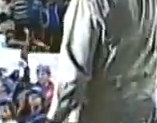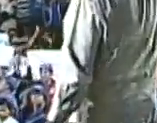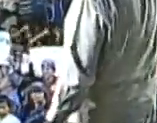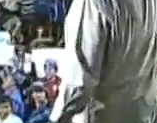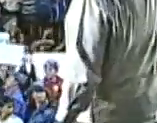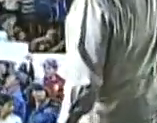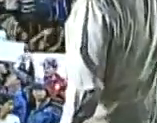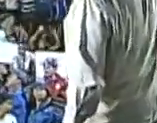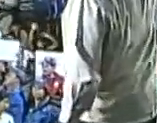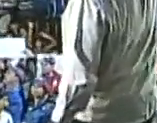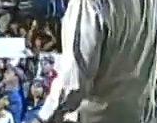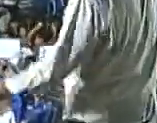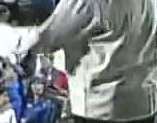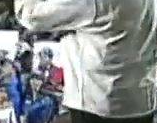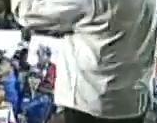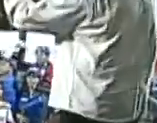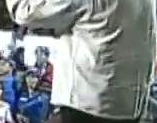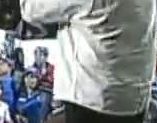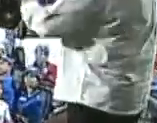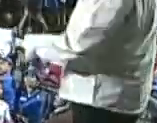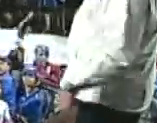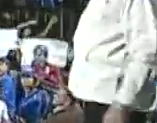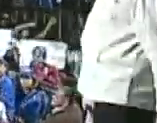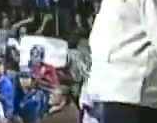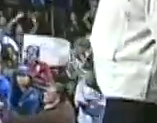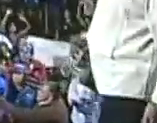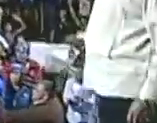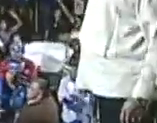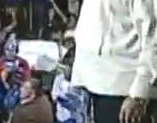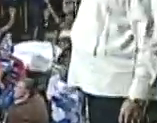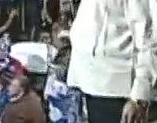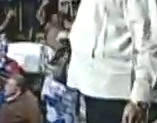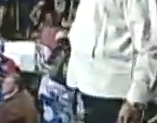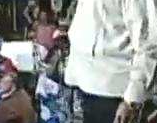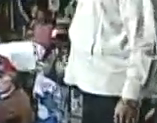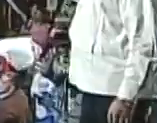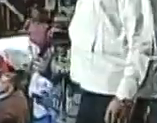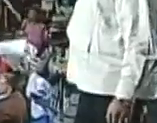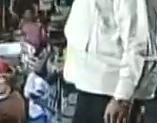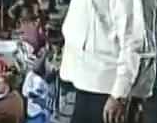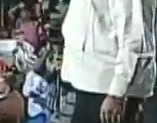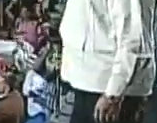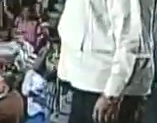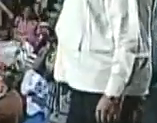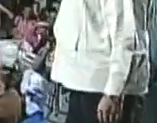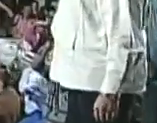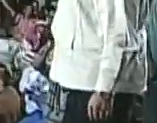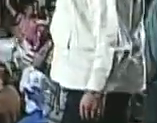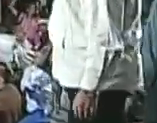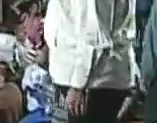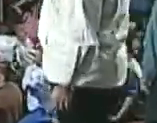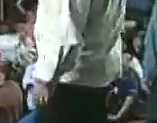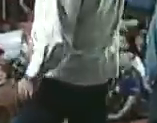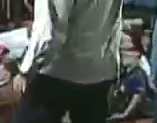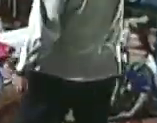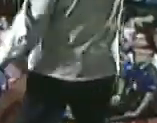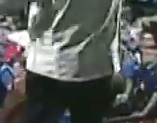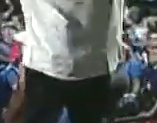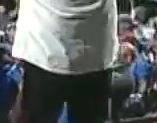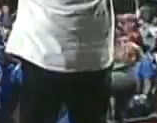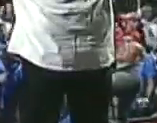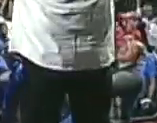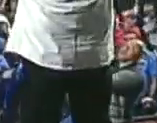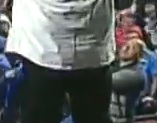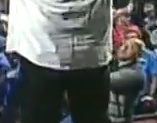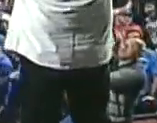venideros comicios de carácter presidencial. El jefe de Estado venezolano ha informado que la próxima semana acudirá ante